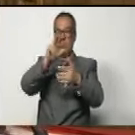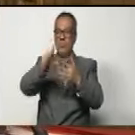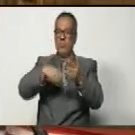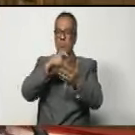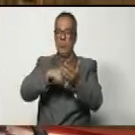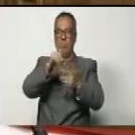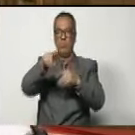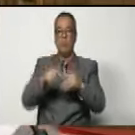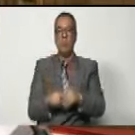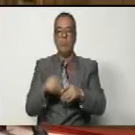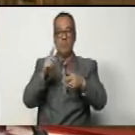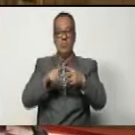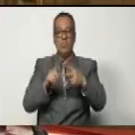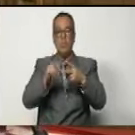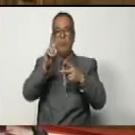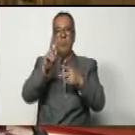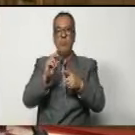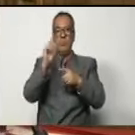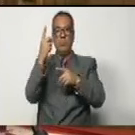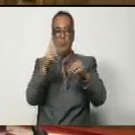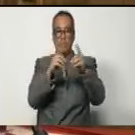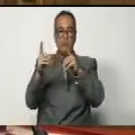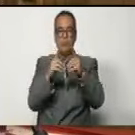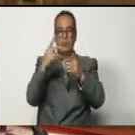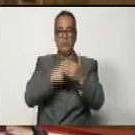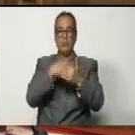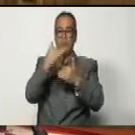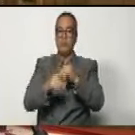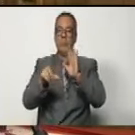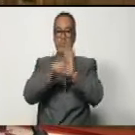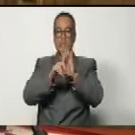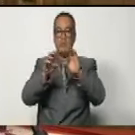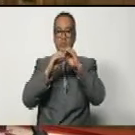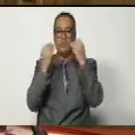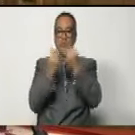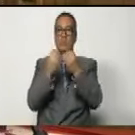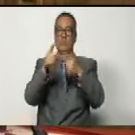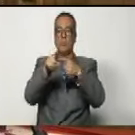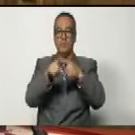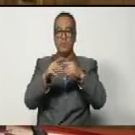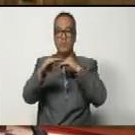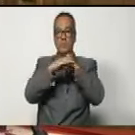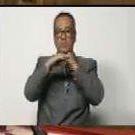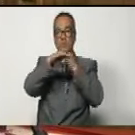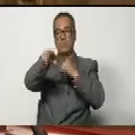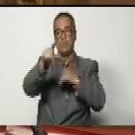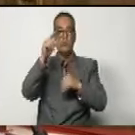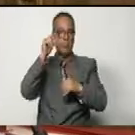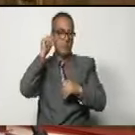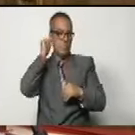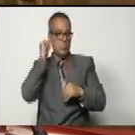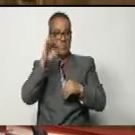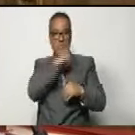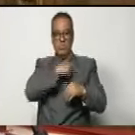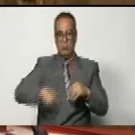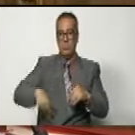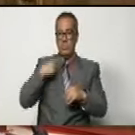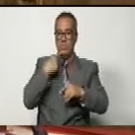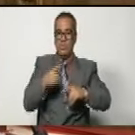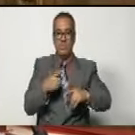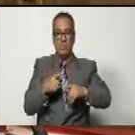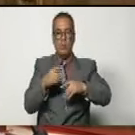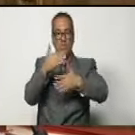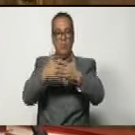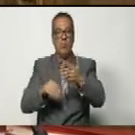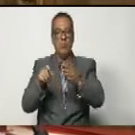unanimidad. Segundo, primera discusión del proyecto de ley orgánica para la igualdad de las mujeres. El presidente, según lo que